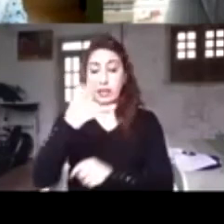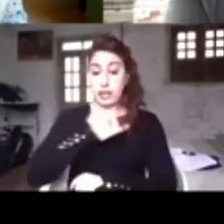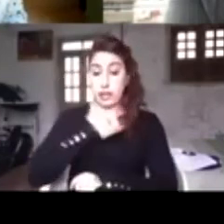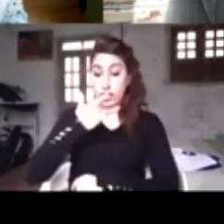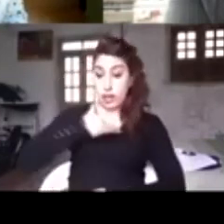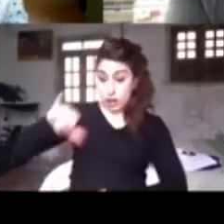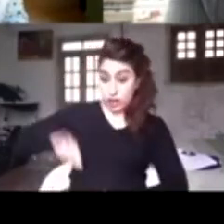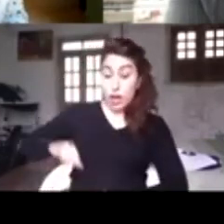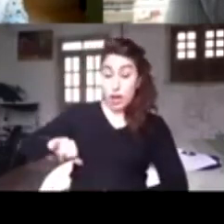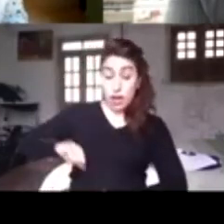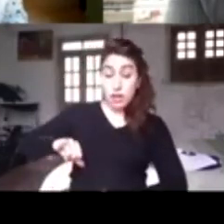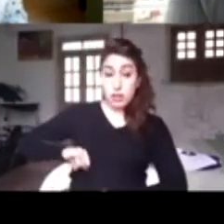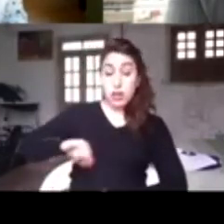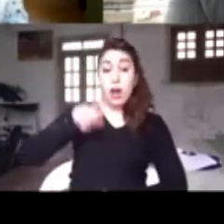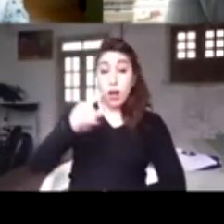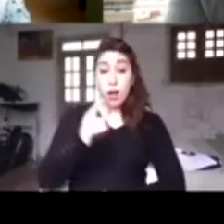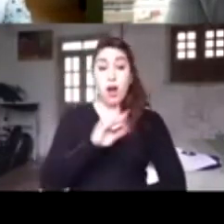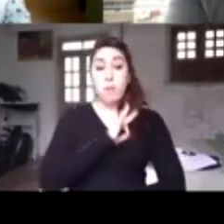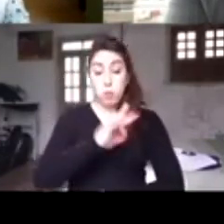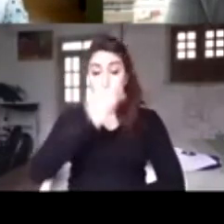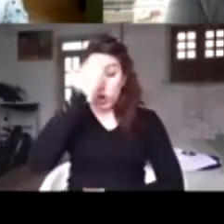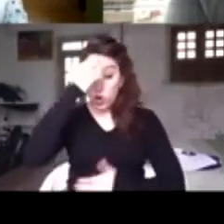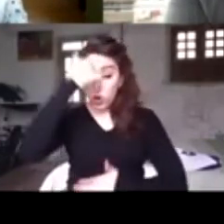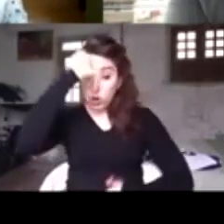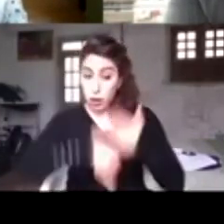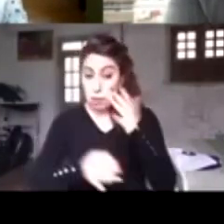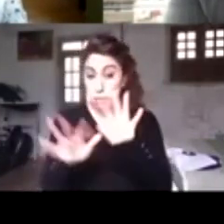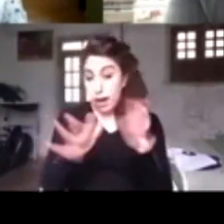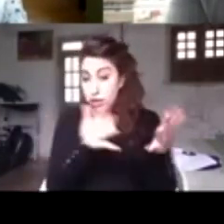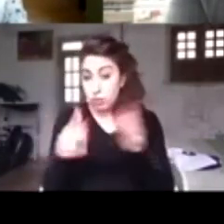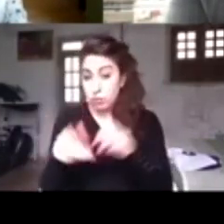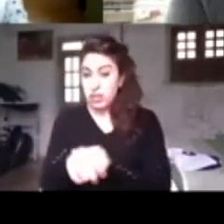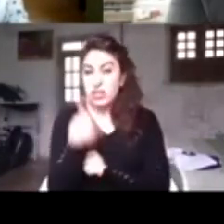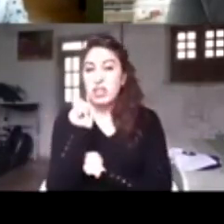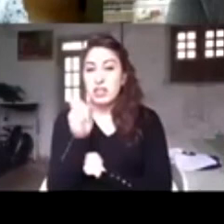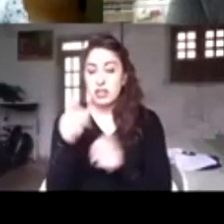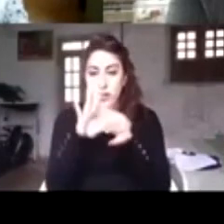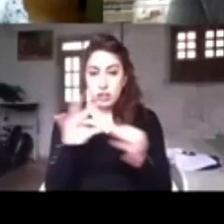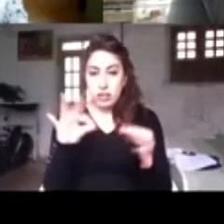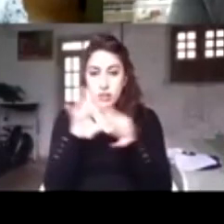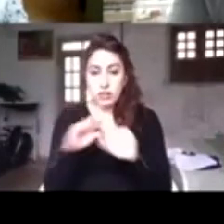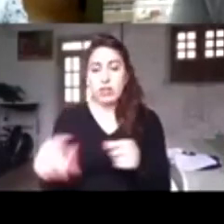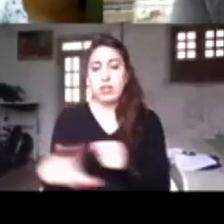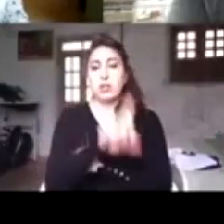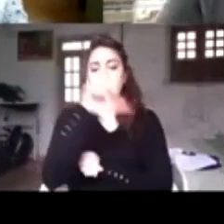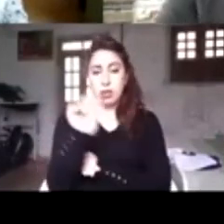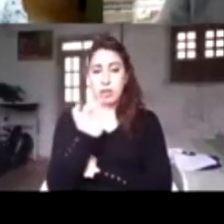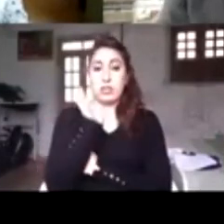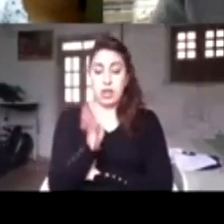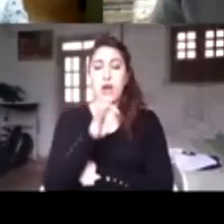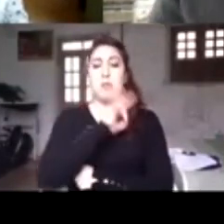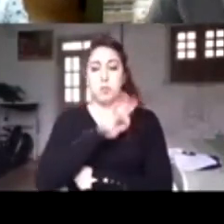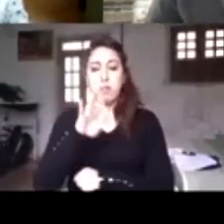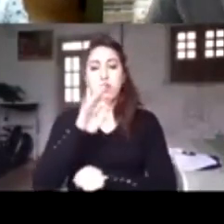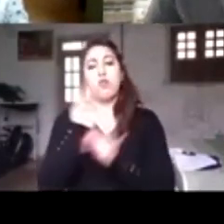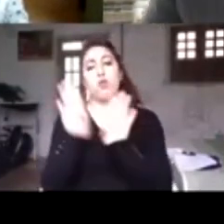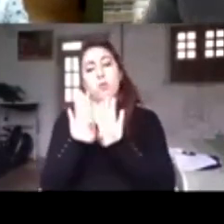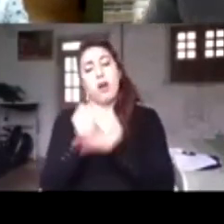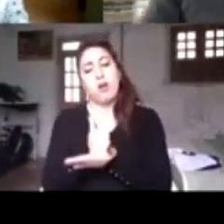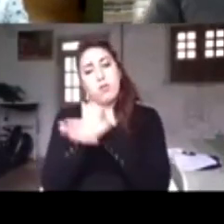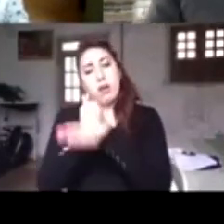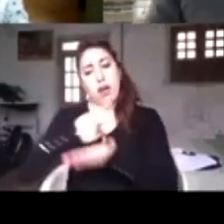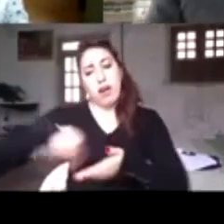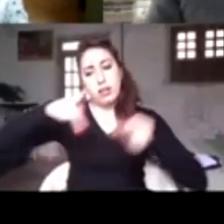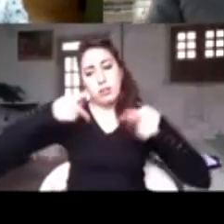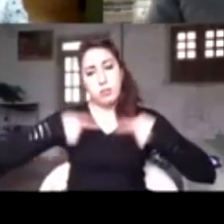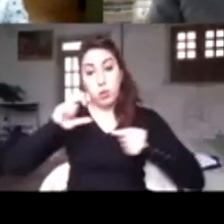conozcan el tema generalmente y a partir de esto ustedes ya tengan los elementos para poder asesorar a las personas y en su